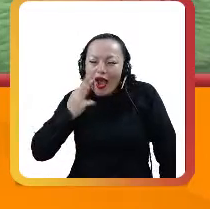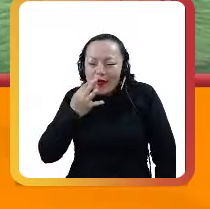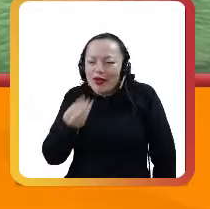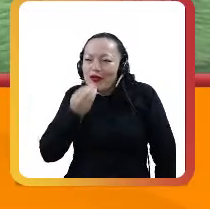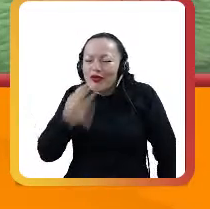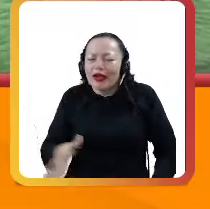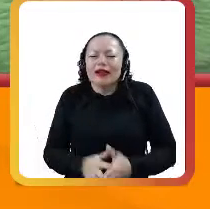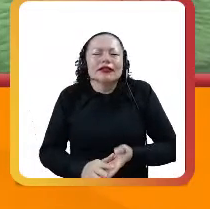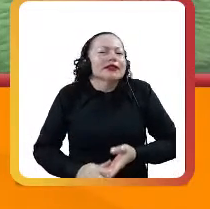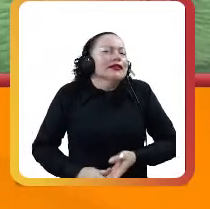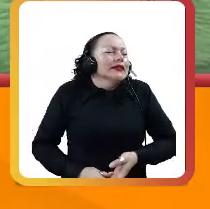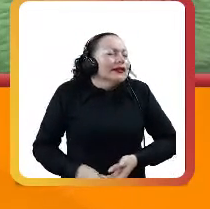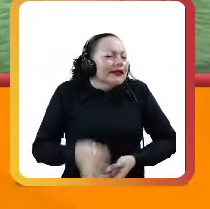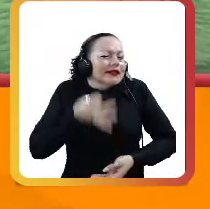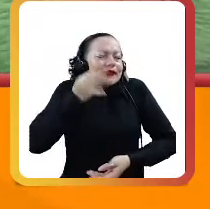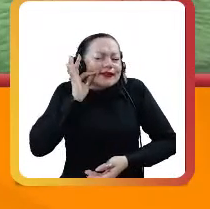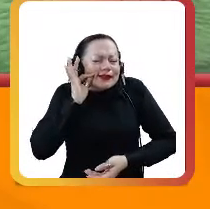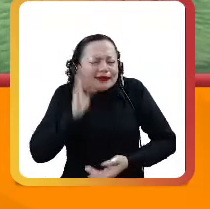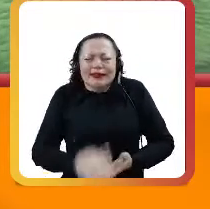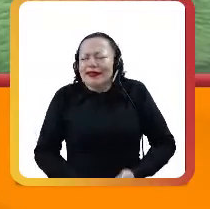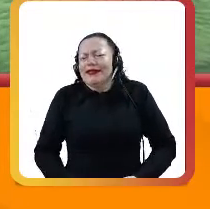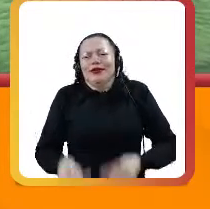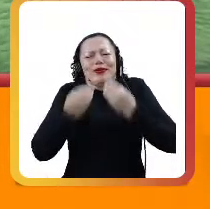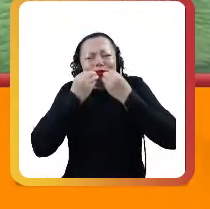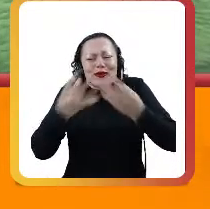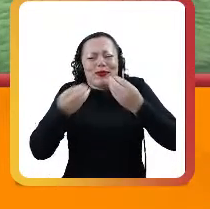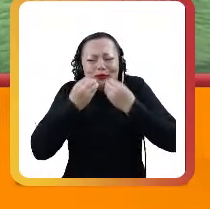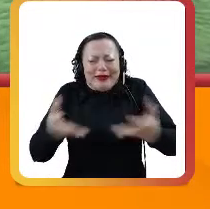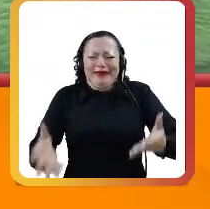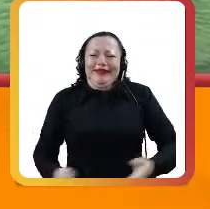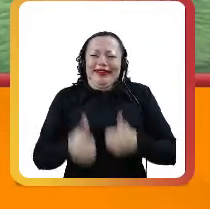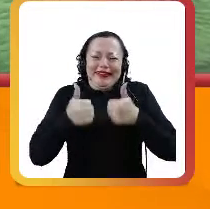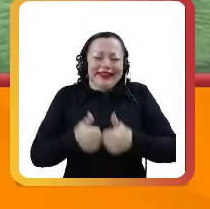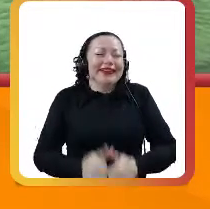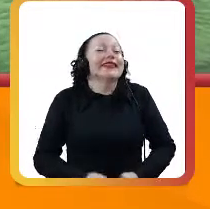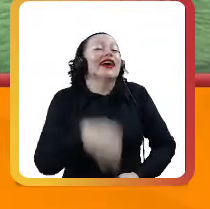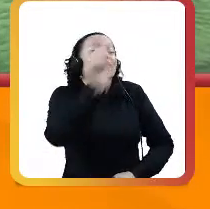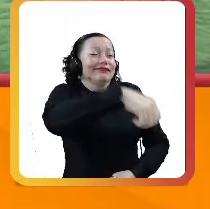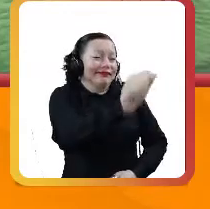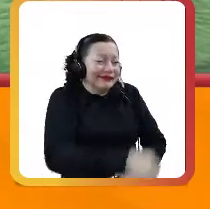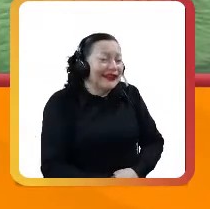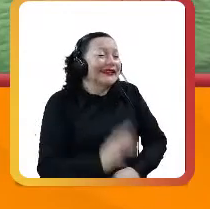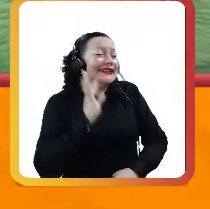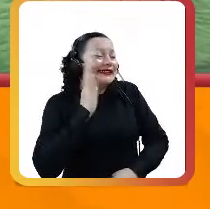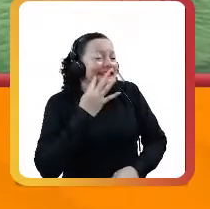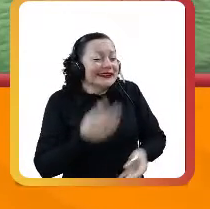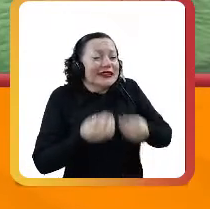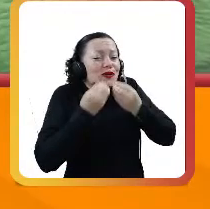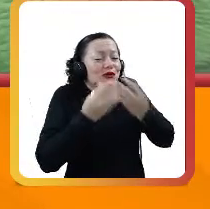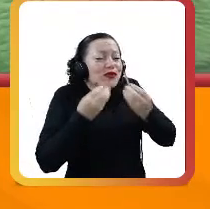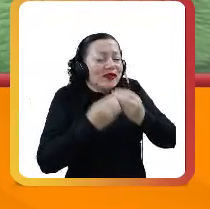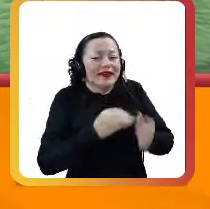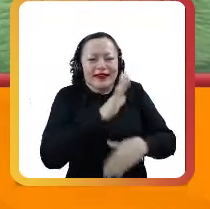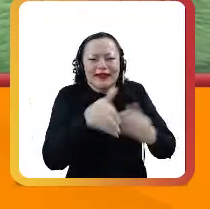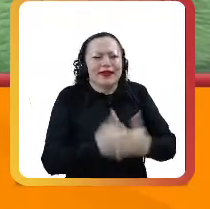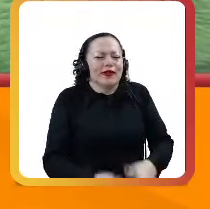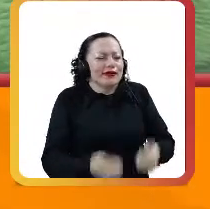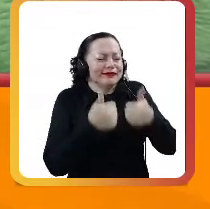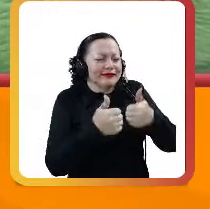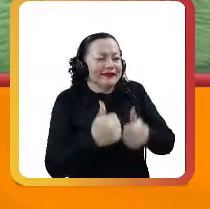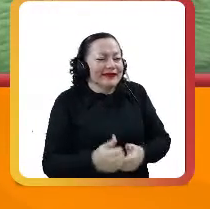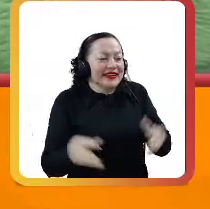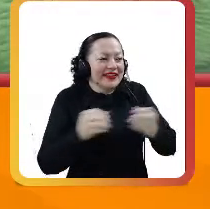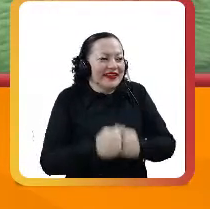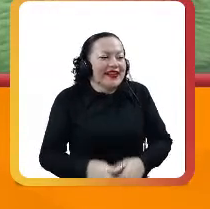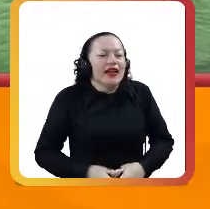con tinto uy, es una delicia! Una delicia. Uy, sí, la verdad es que quedaron